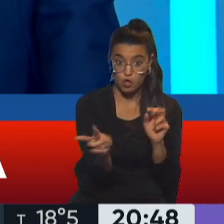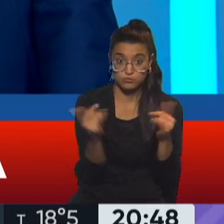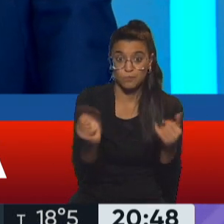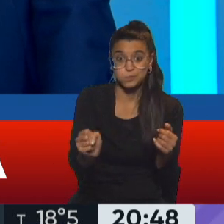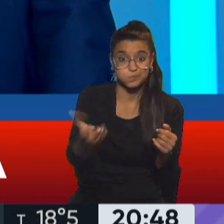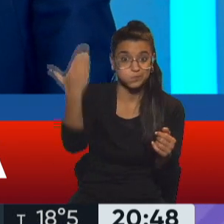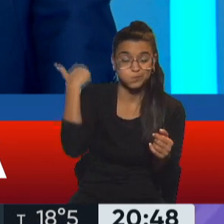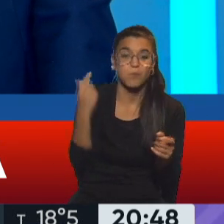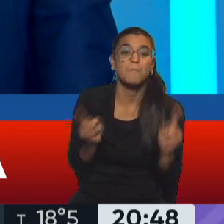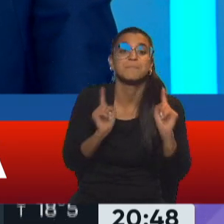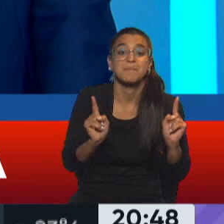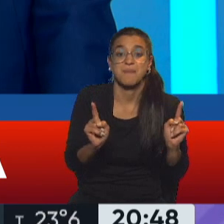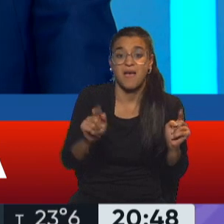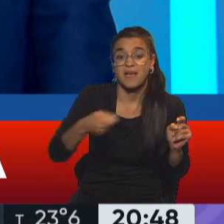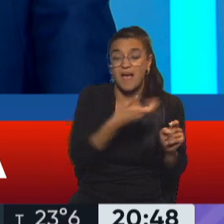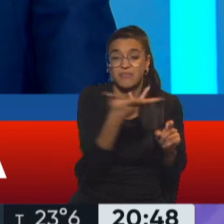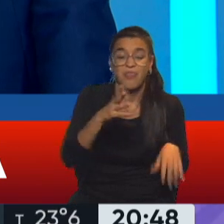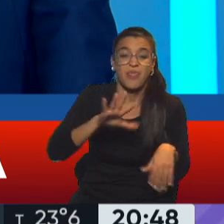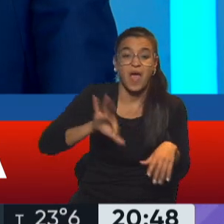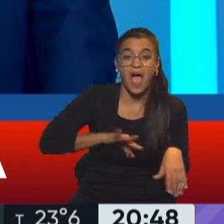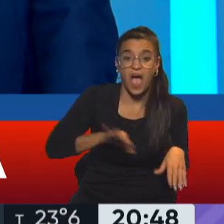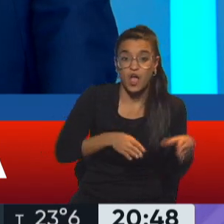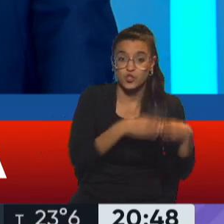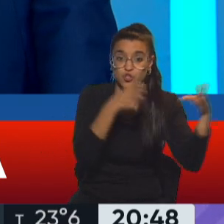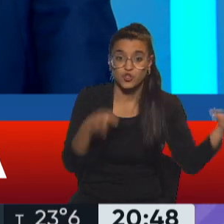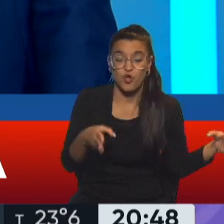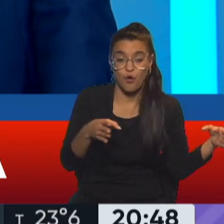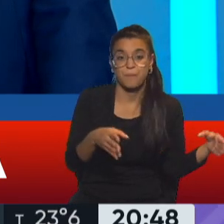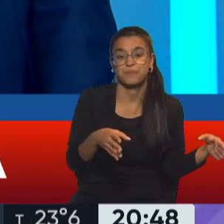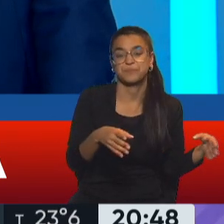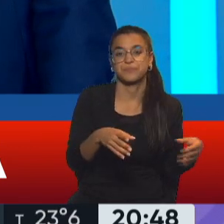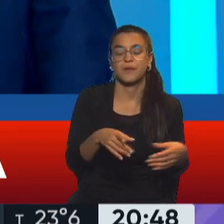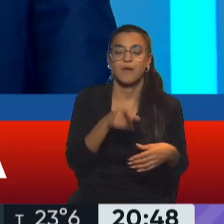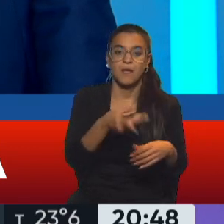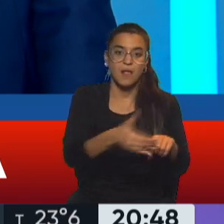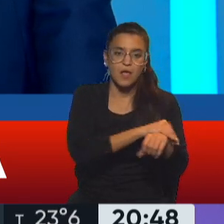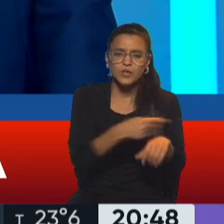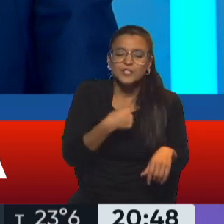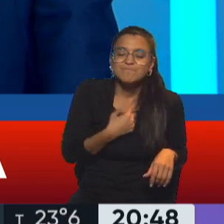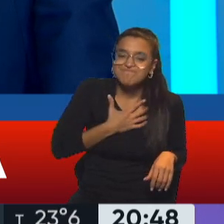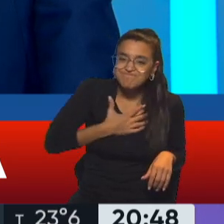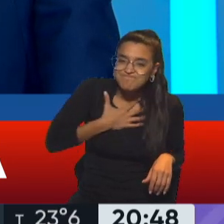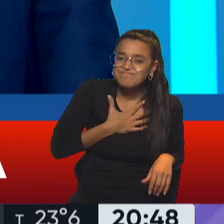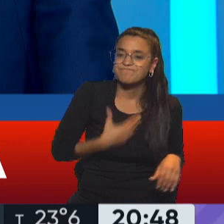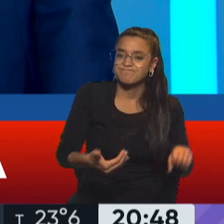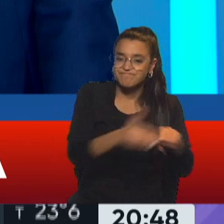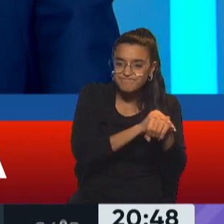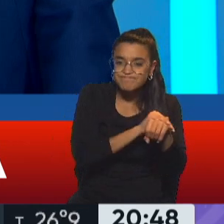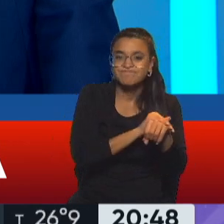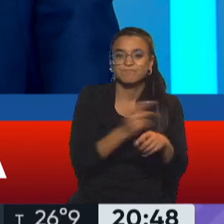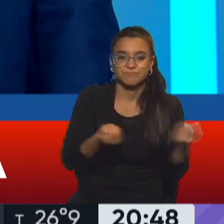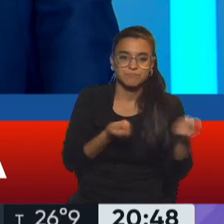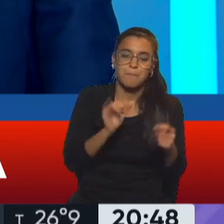van a tener la misma cantidad de años cuando termine Horacio Rodríguez Larreta. Me da la impresión que Horacio Rodríguez Larreta la